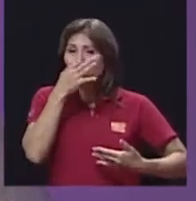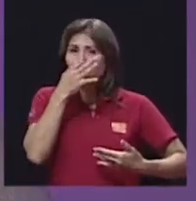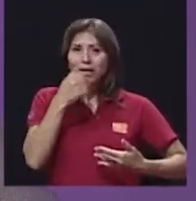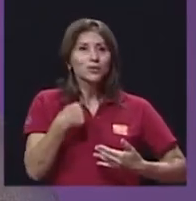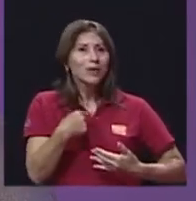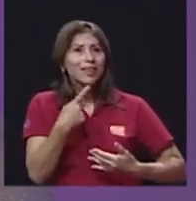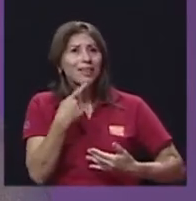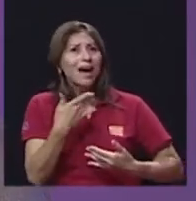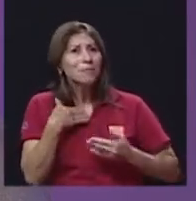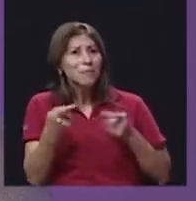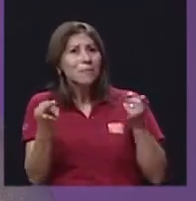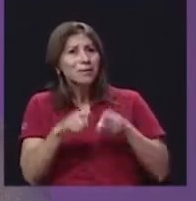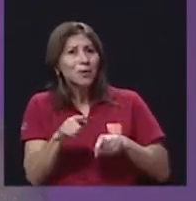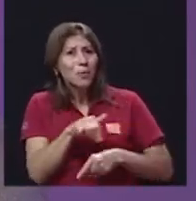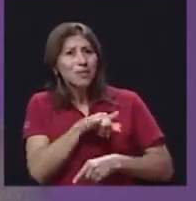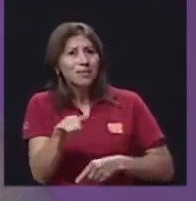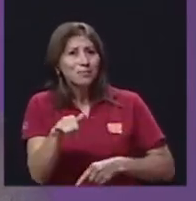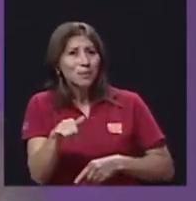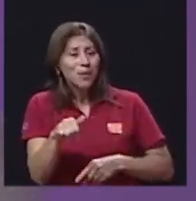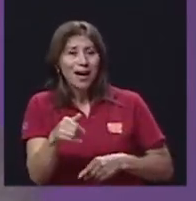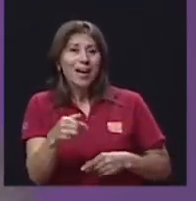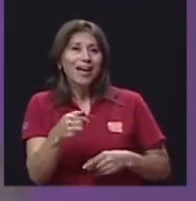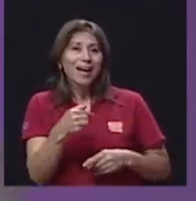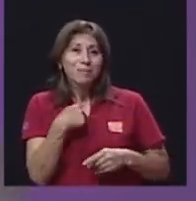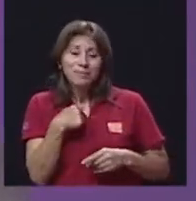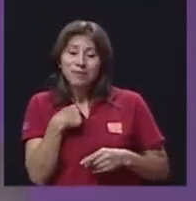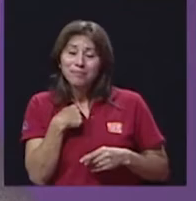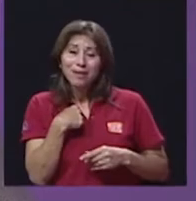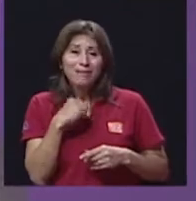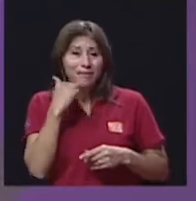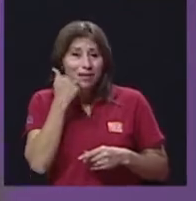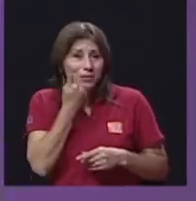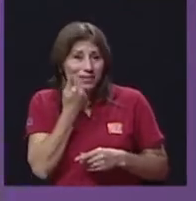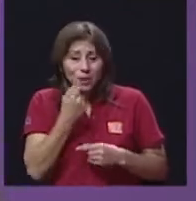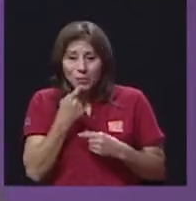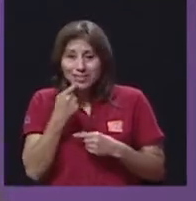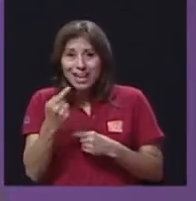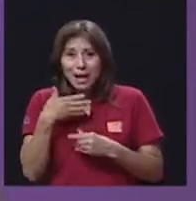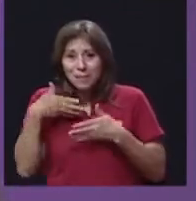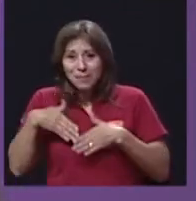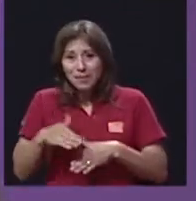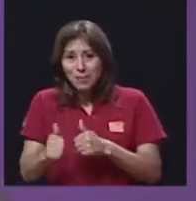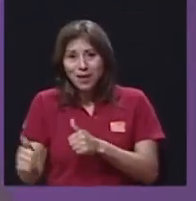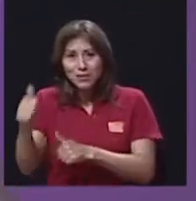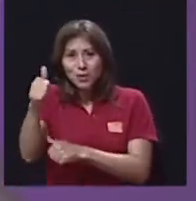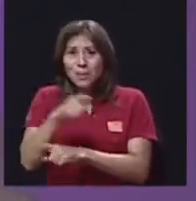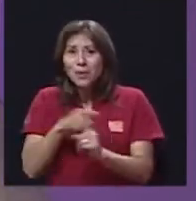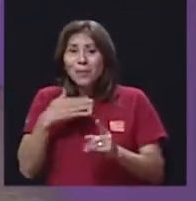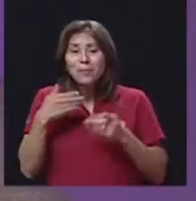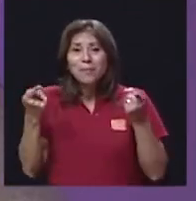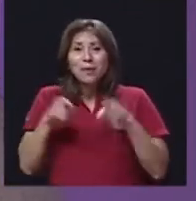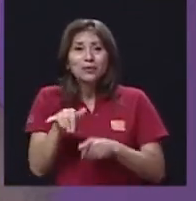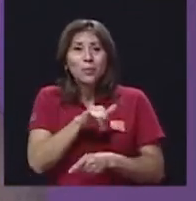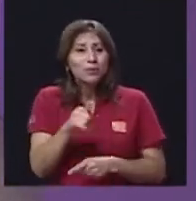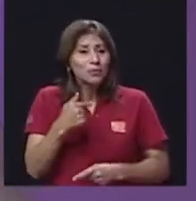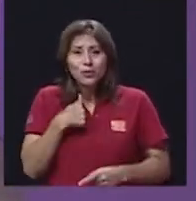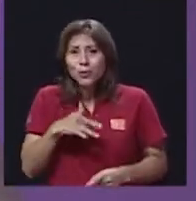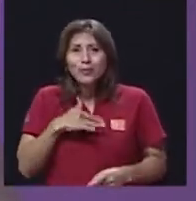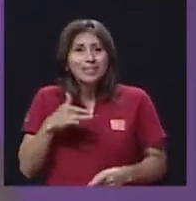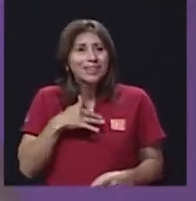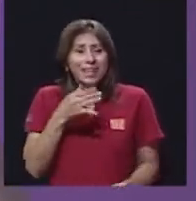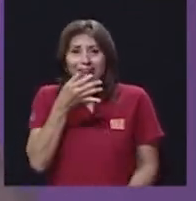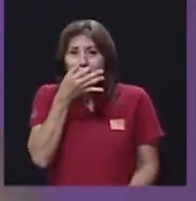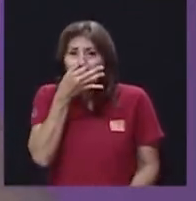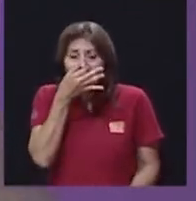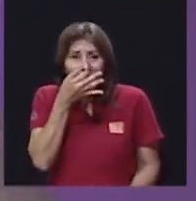y me ha dado mucha pena confesar cero al mayor y me he sentido muy mal pero a mí me pasó lo mismo yo no me sentí enamora yo tenía el mundo se me ha